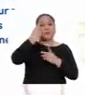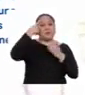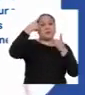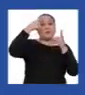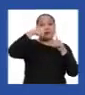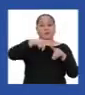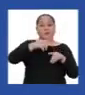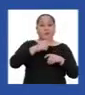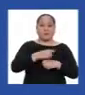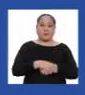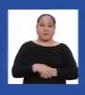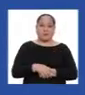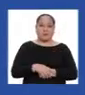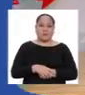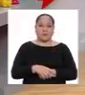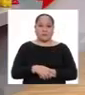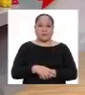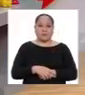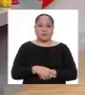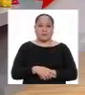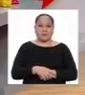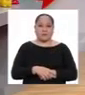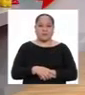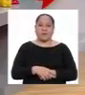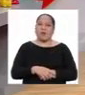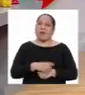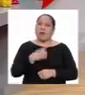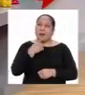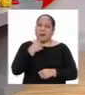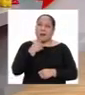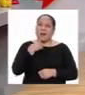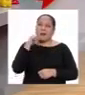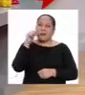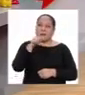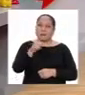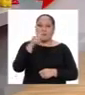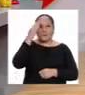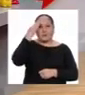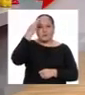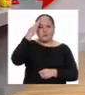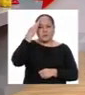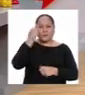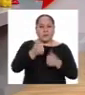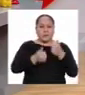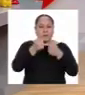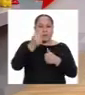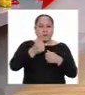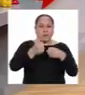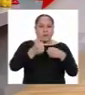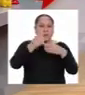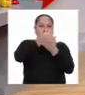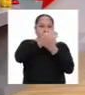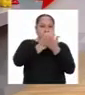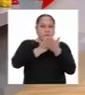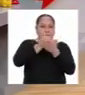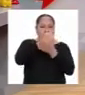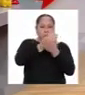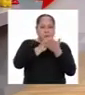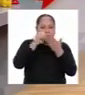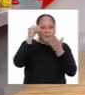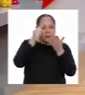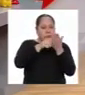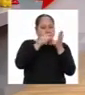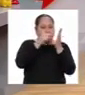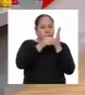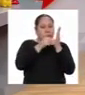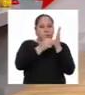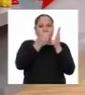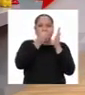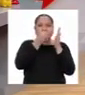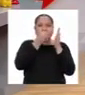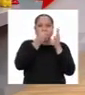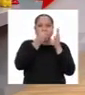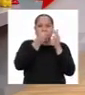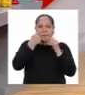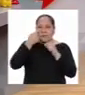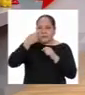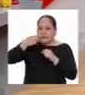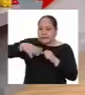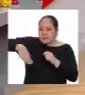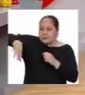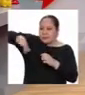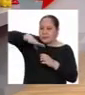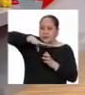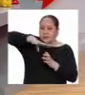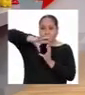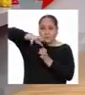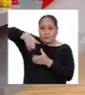decisiones. Asumo entonces que para saber qué factores han permitido que nuestra comida sea famosa mundialmente, nuestro